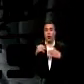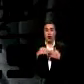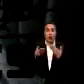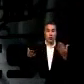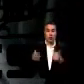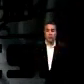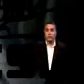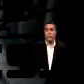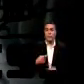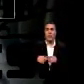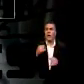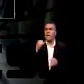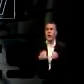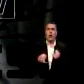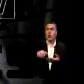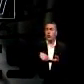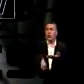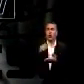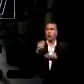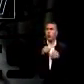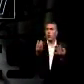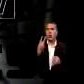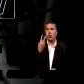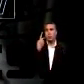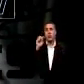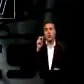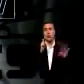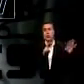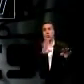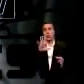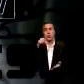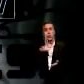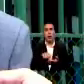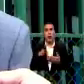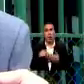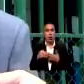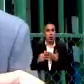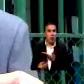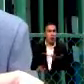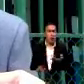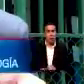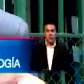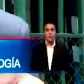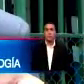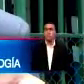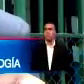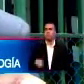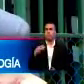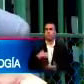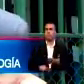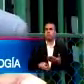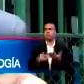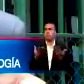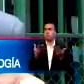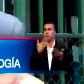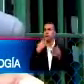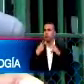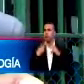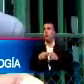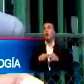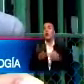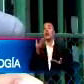$778,162. Pero el monto final de este contrato es de $2,075,000. El tipo penal que Fiscalía está investigando es